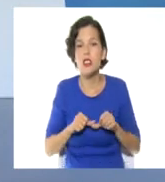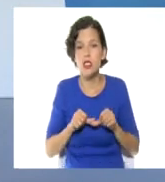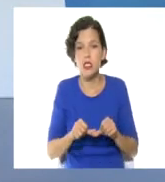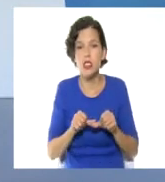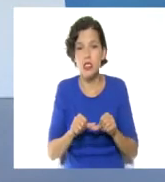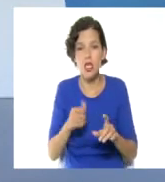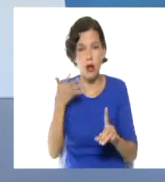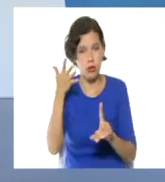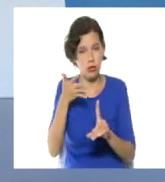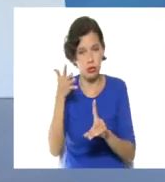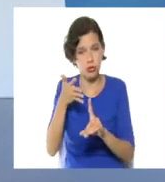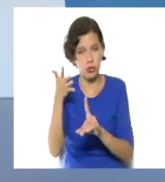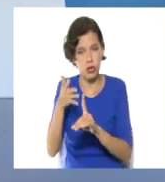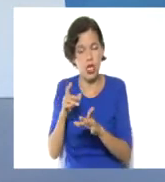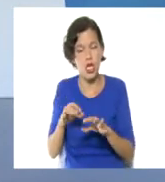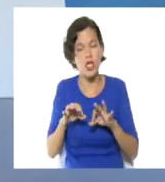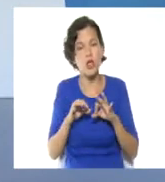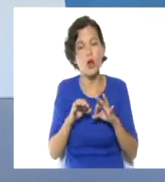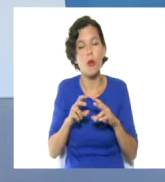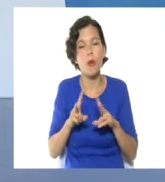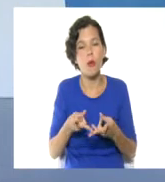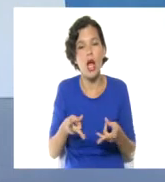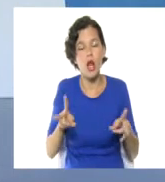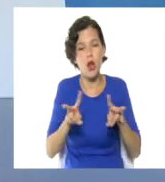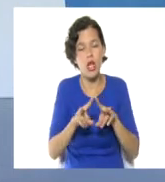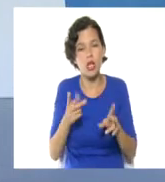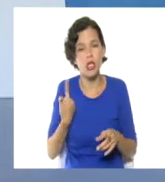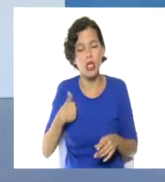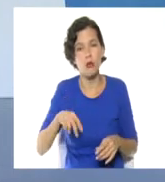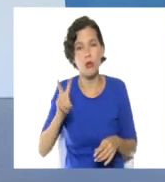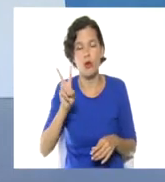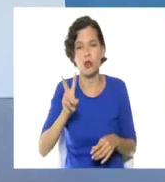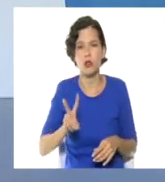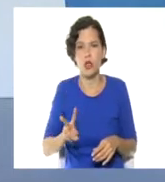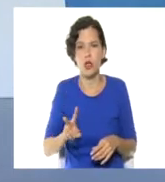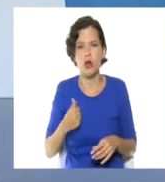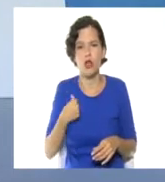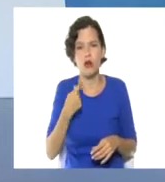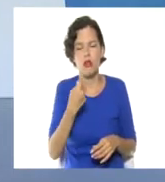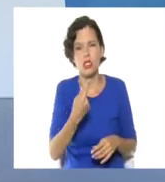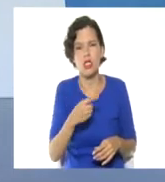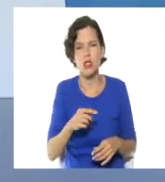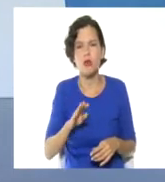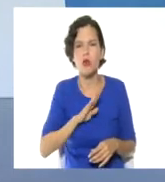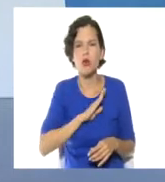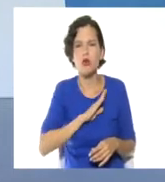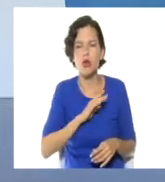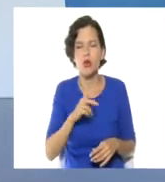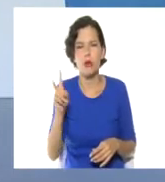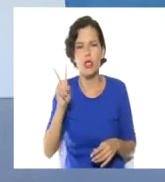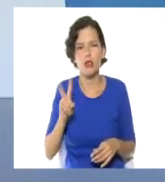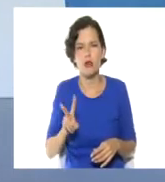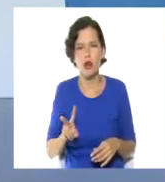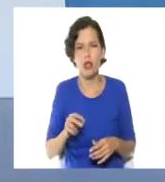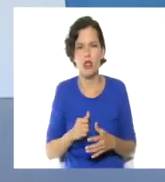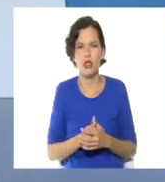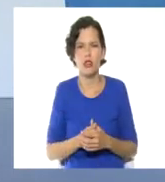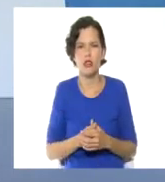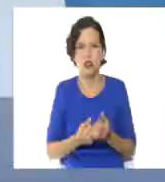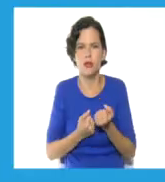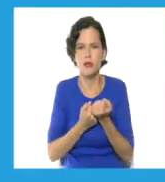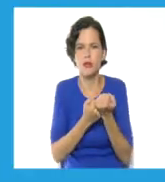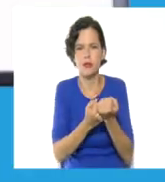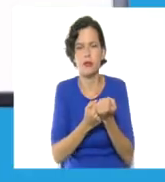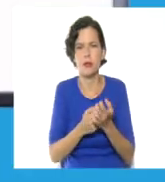ricos valores que tenemos como somos venezolanos, lo que nos identifica en nuestra nación, sobre todo lo que es la